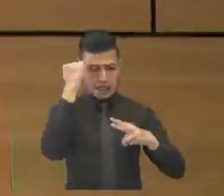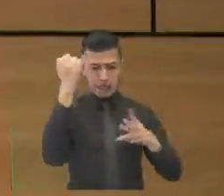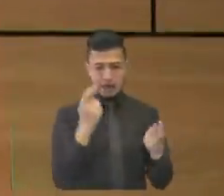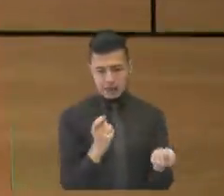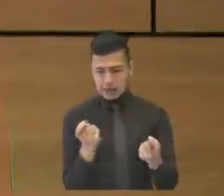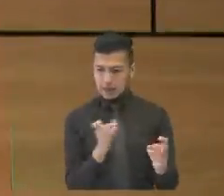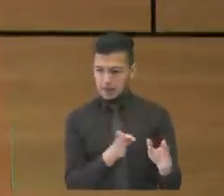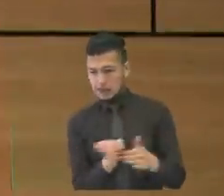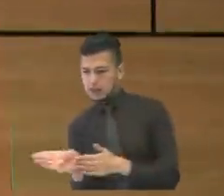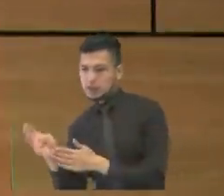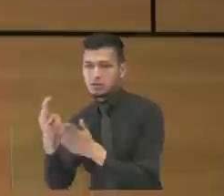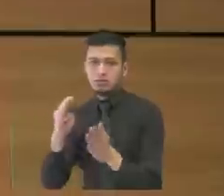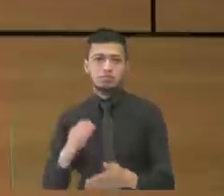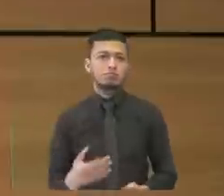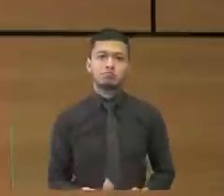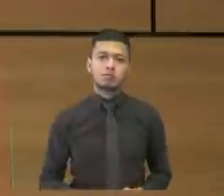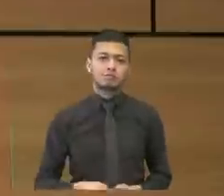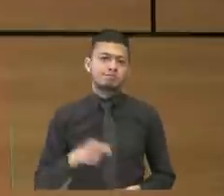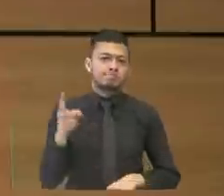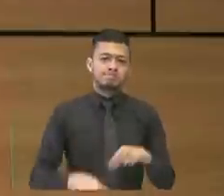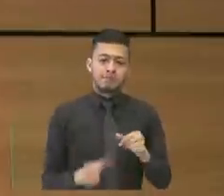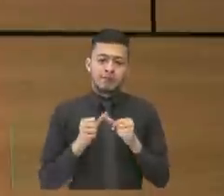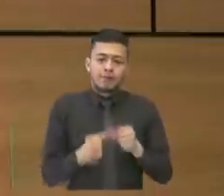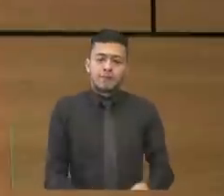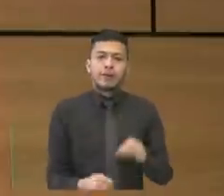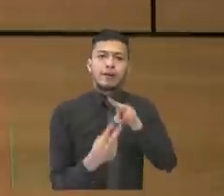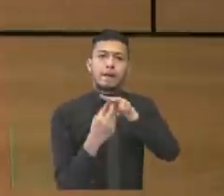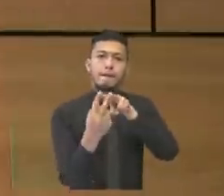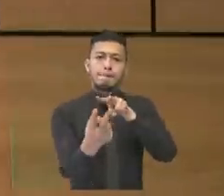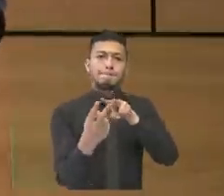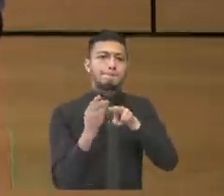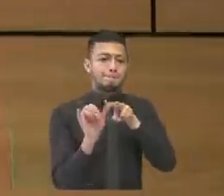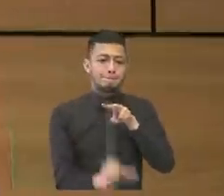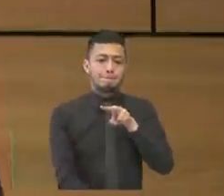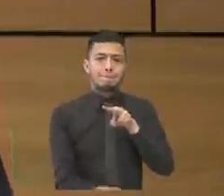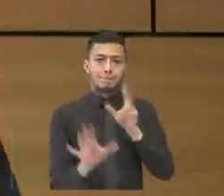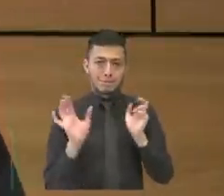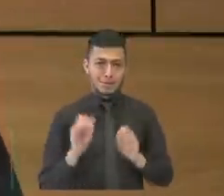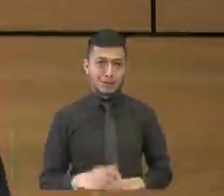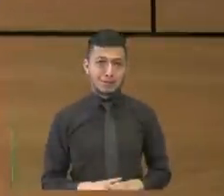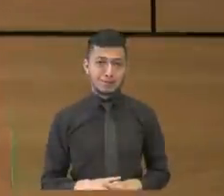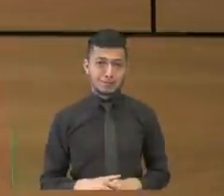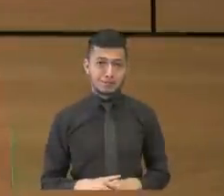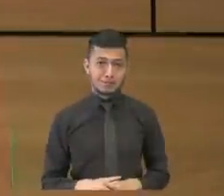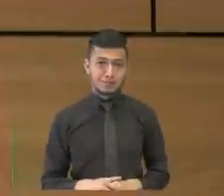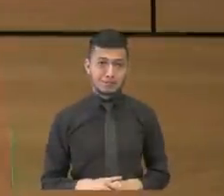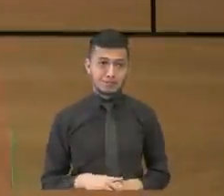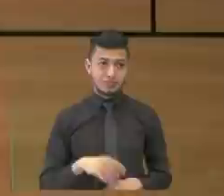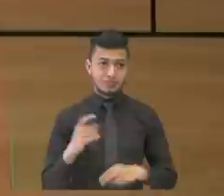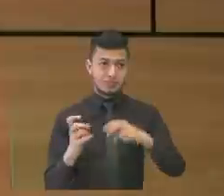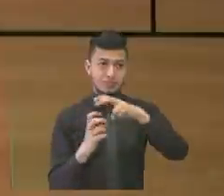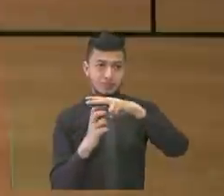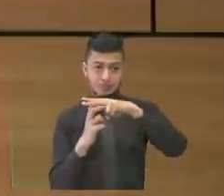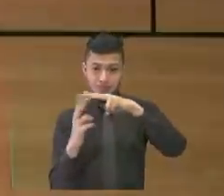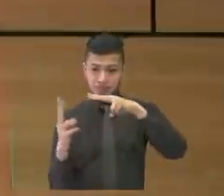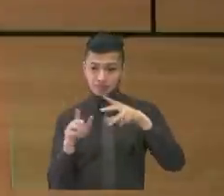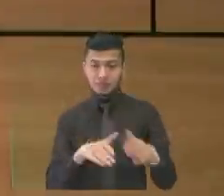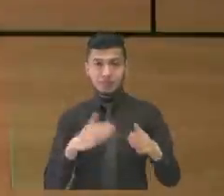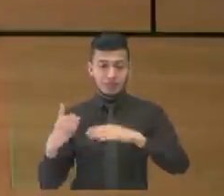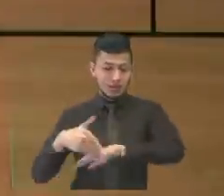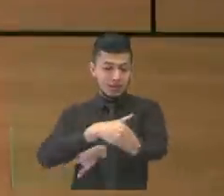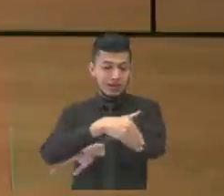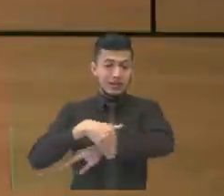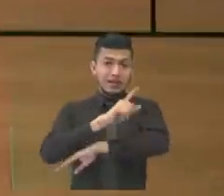tenemos un tranvía, porque no tenemos cómo desviarlo. Hay tranvía sobre la séptima, pero no hay tranvía sobre la calle 63, ni sobre la 72, ni sobre